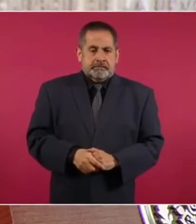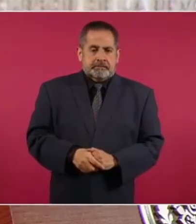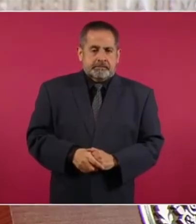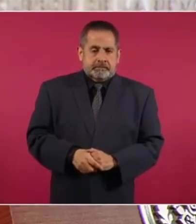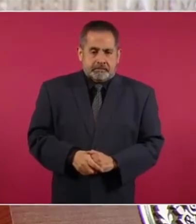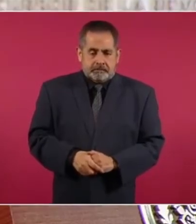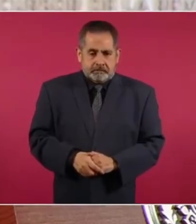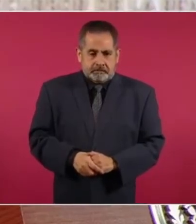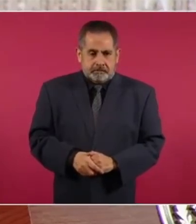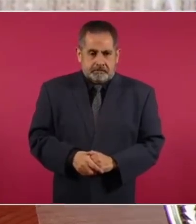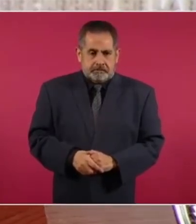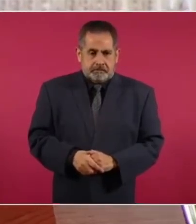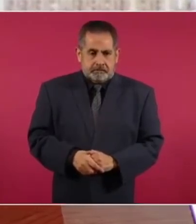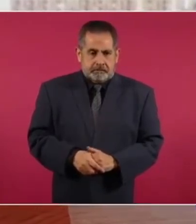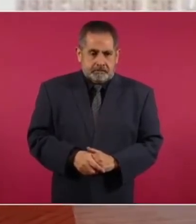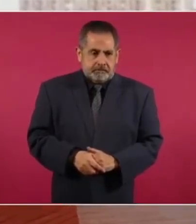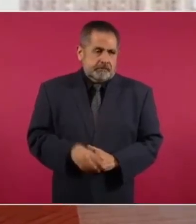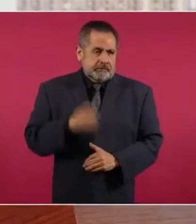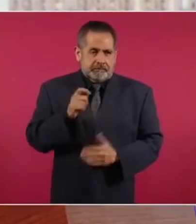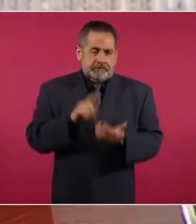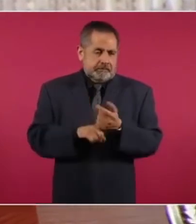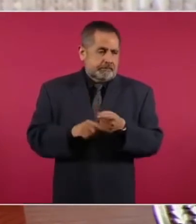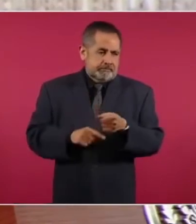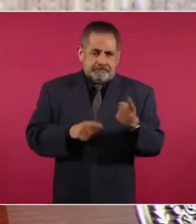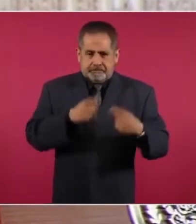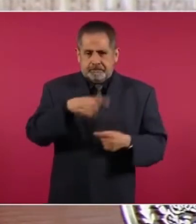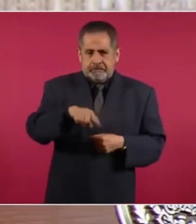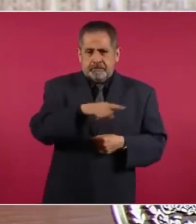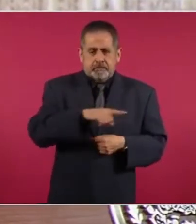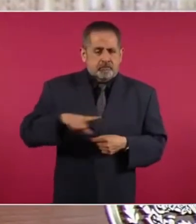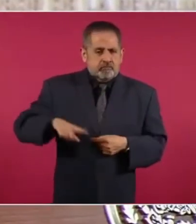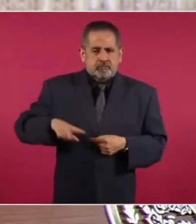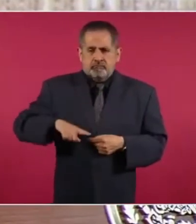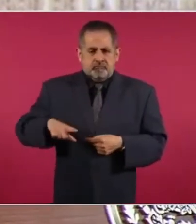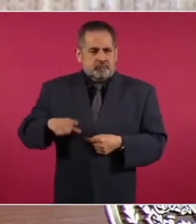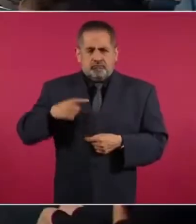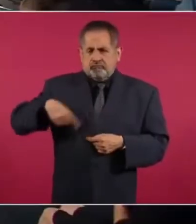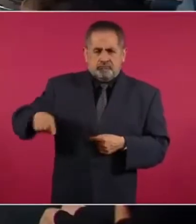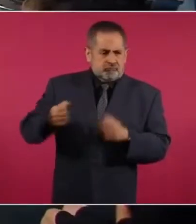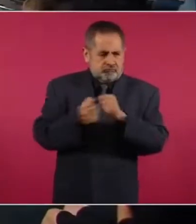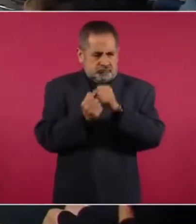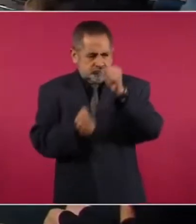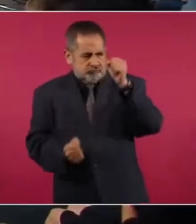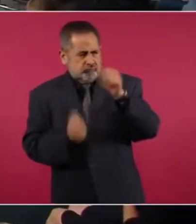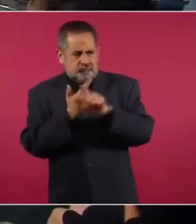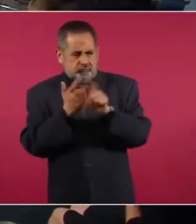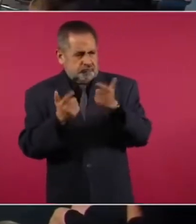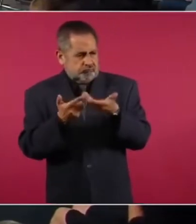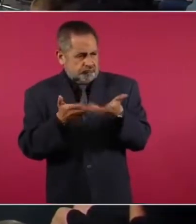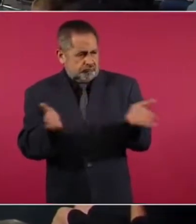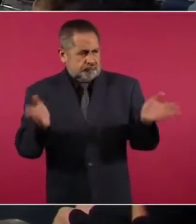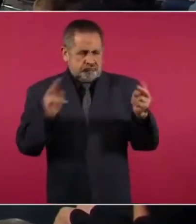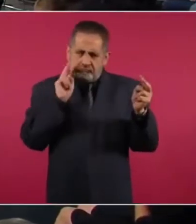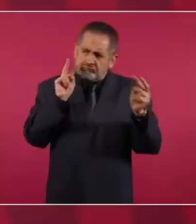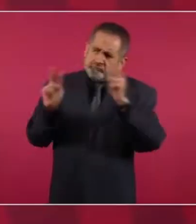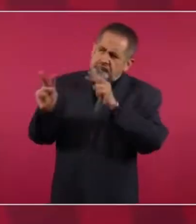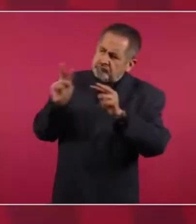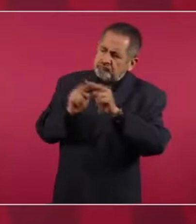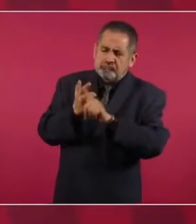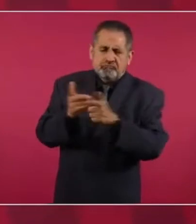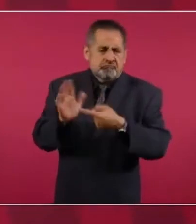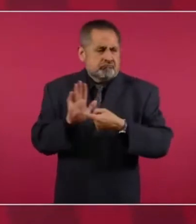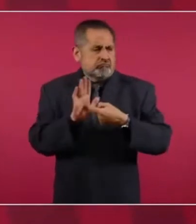Es un gobierno muy expuesto al escrutinio público, porque se